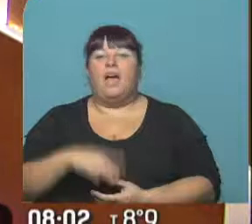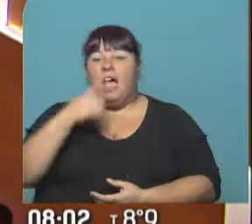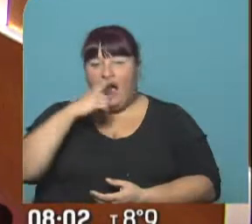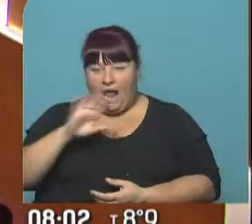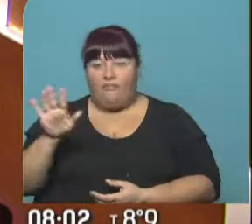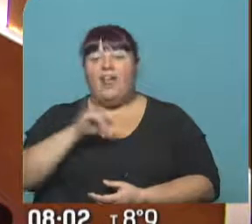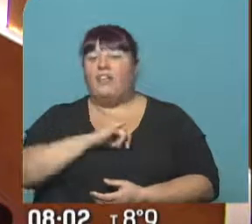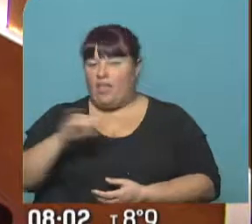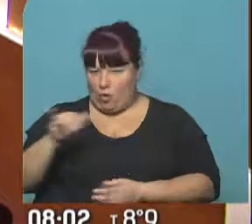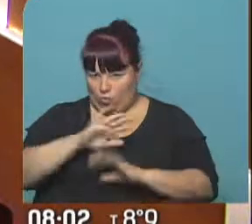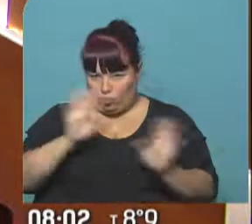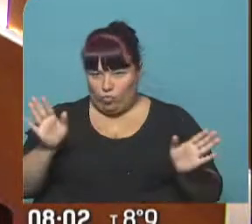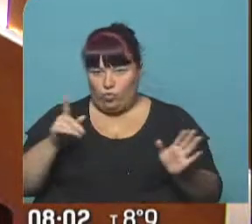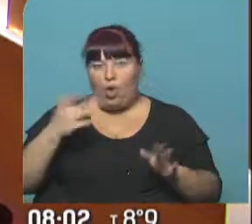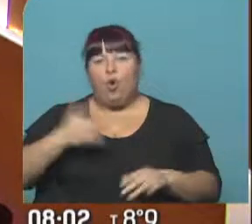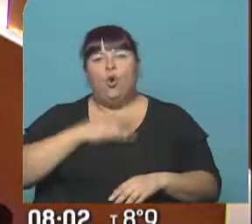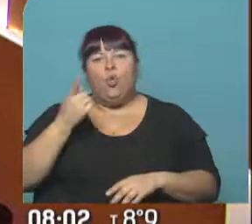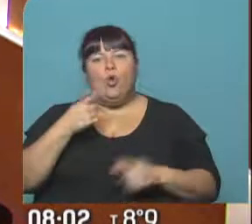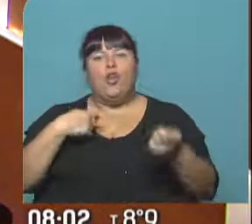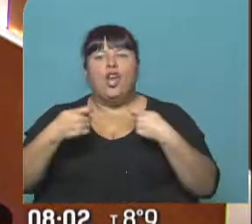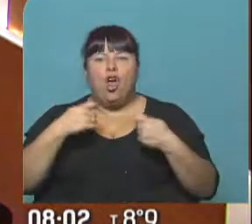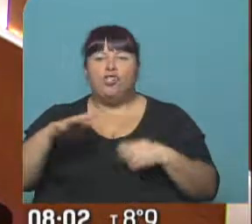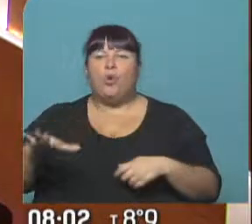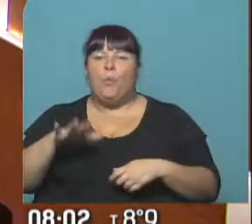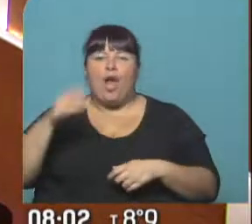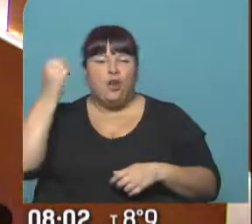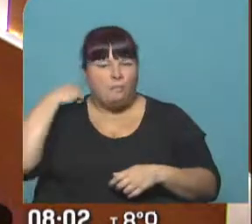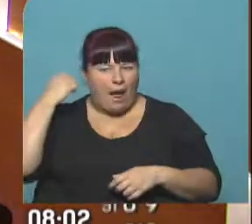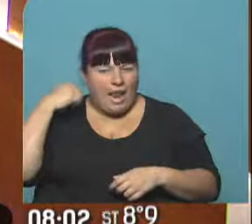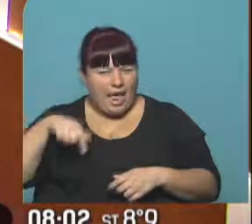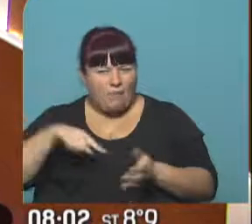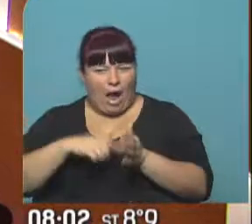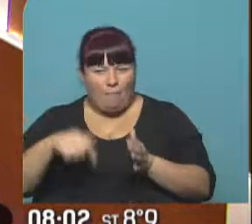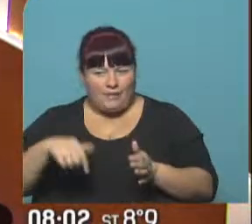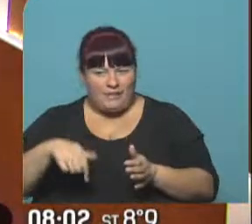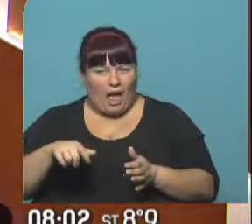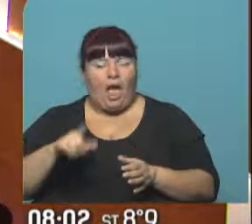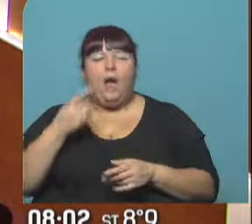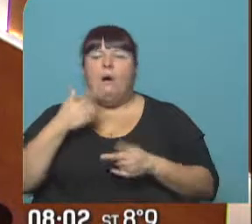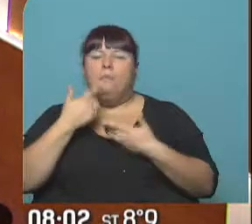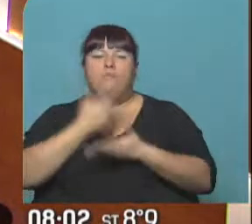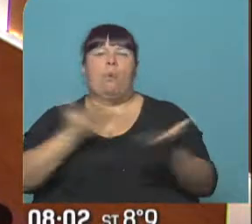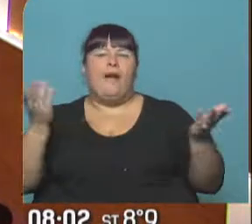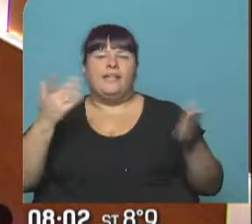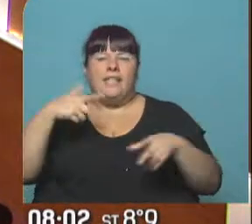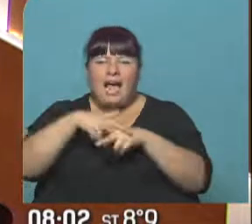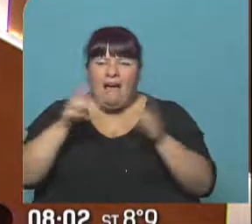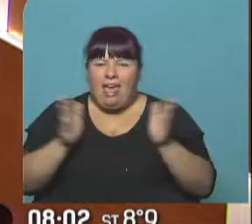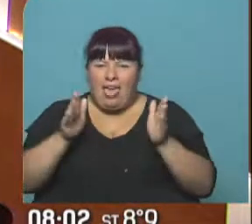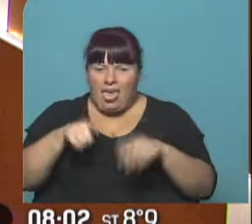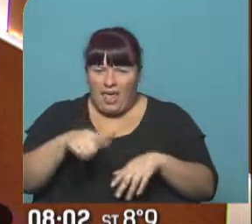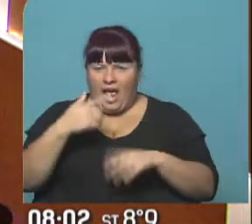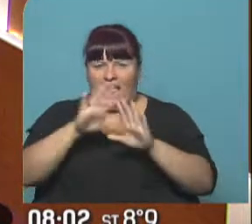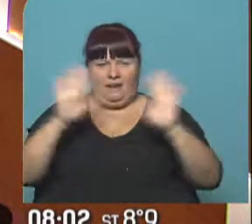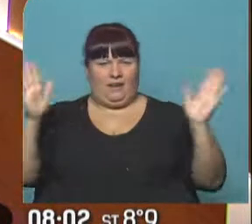Fue denunciado el dueño de un local del barrio de Palermo en esta ciudad de Buenos Aires por exhibir a un pony en